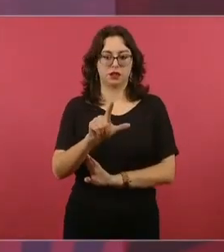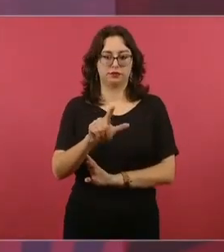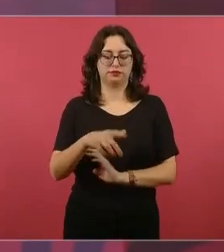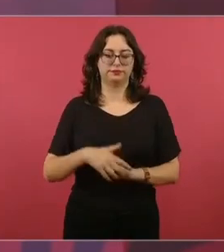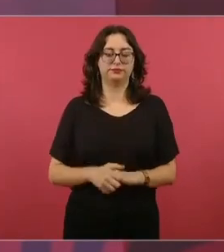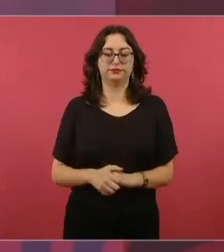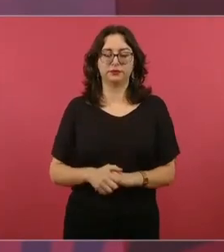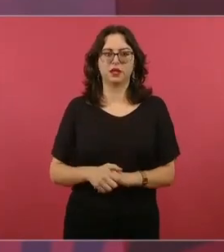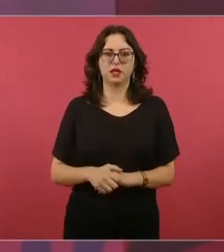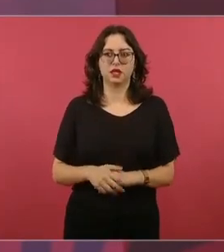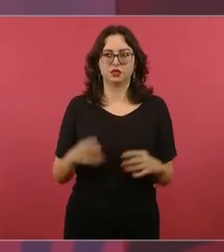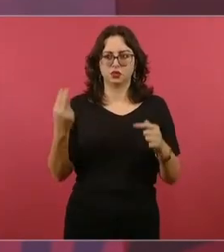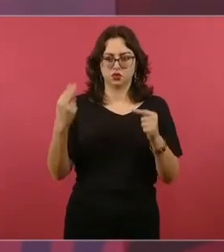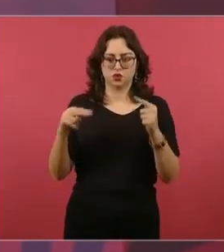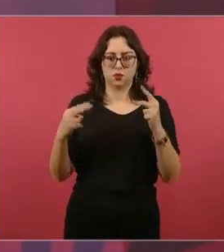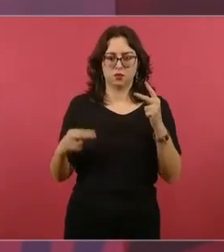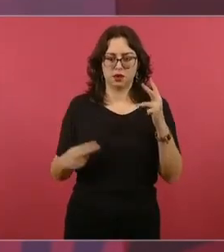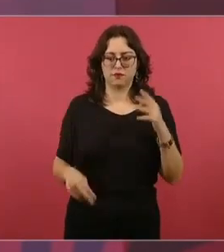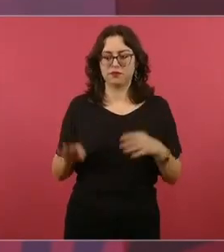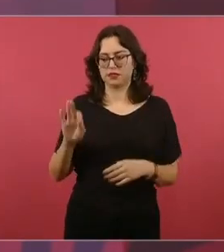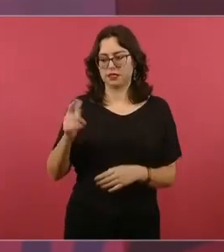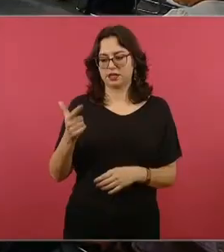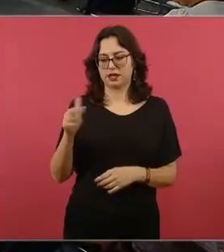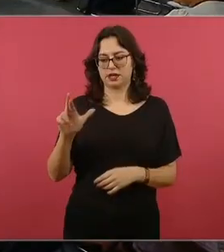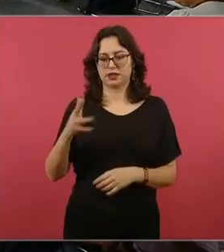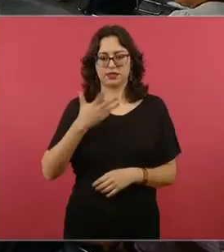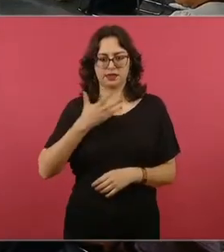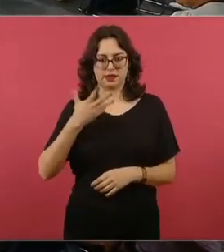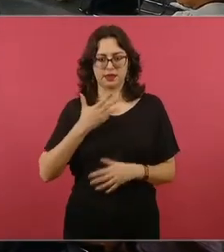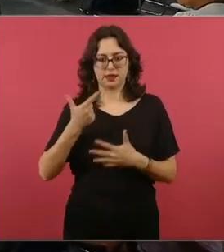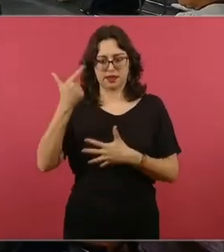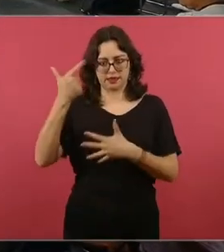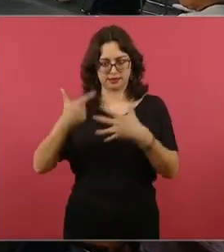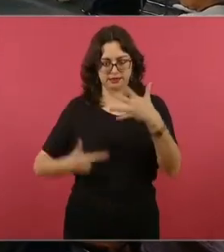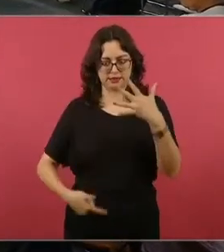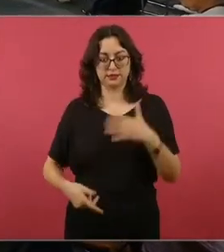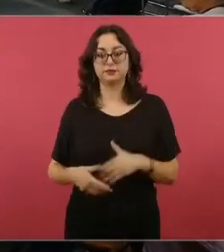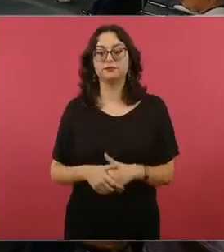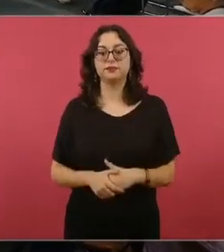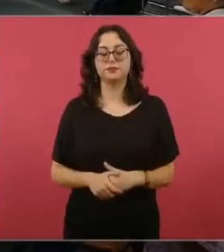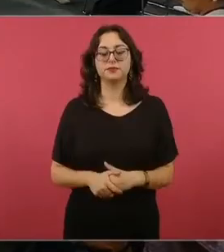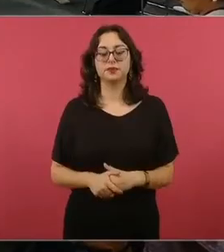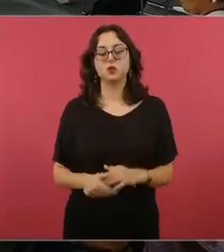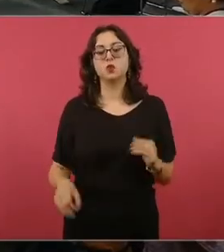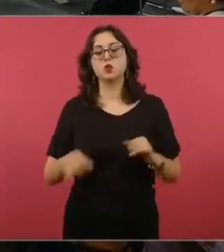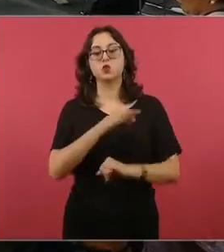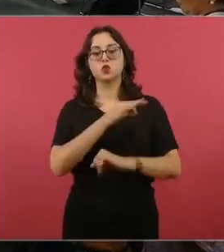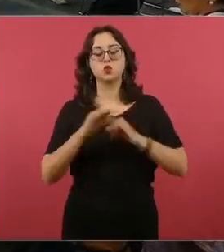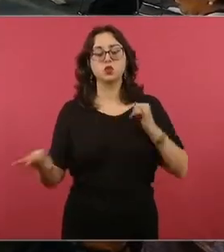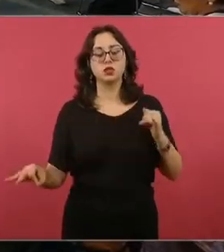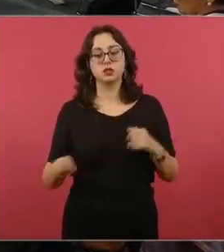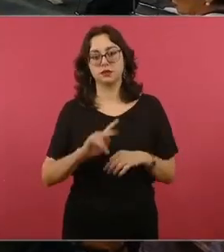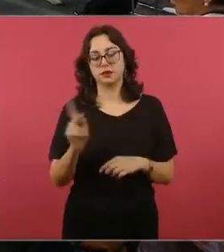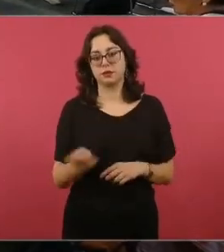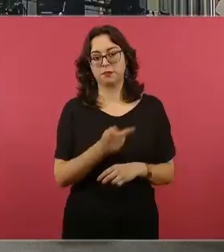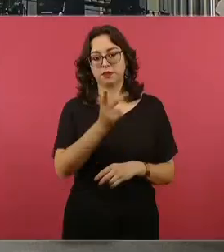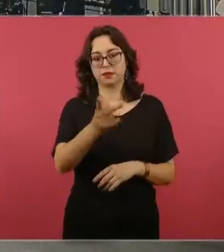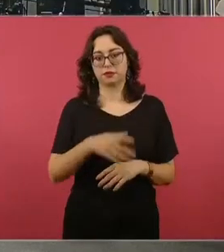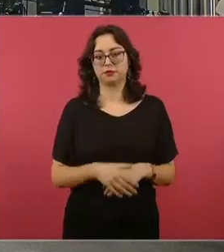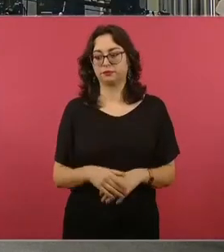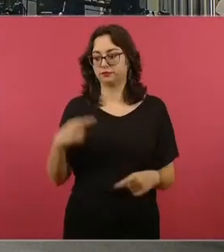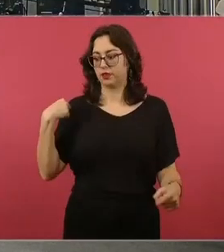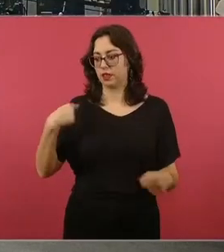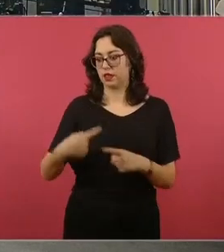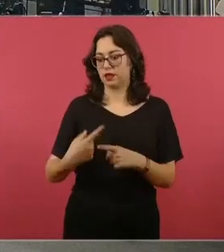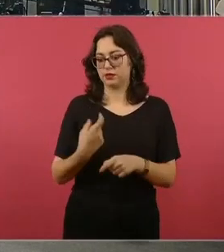Pemex y la Fiscalía. Por último, presidente, esta semana también se inauguró una nueva